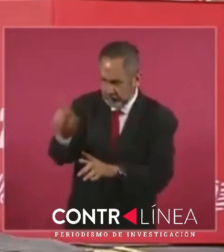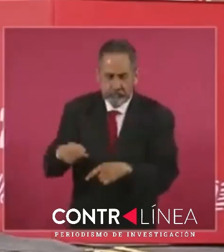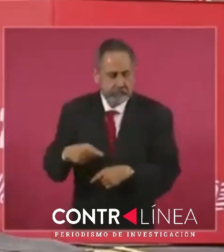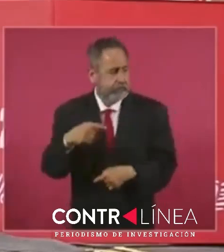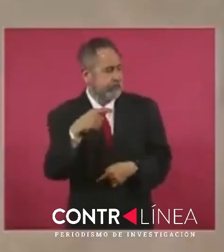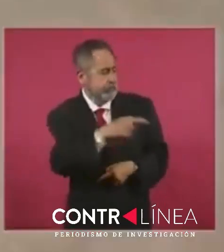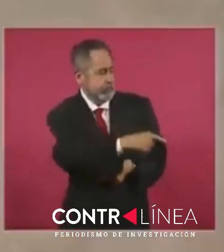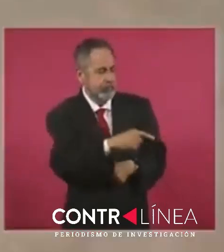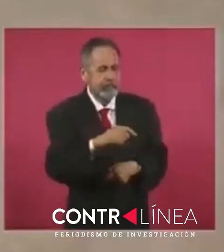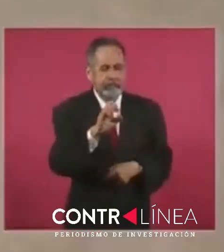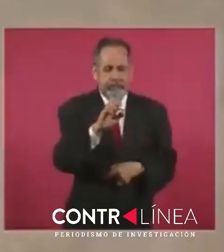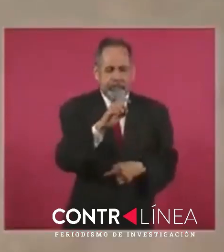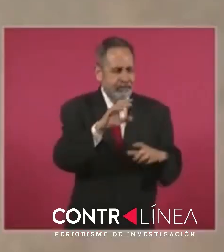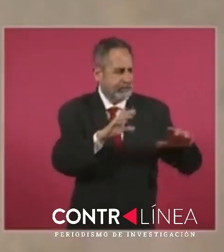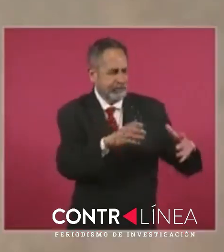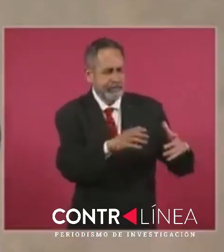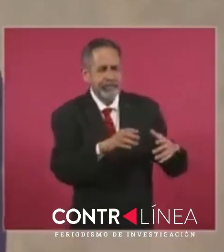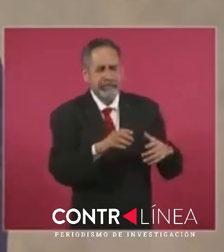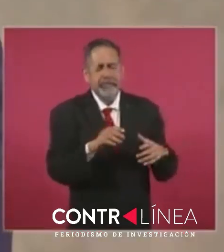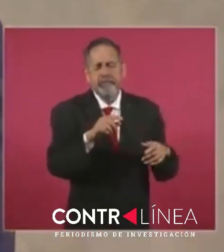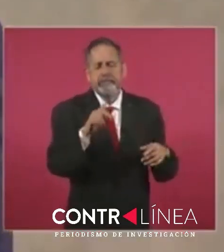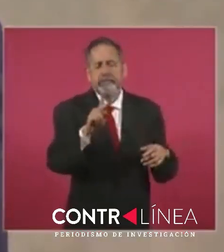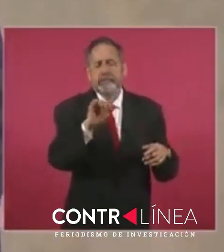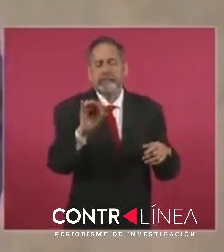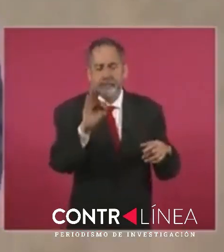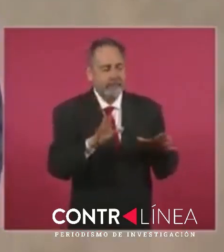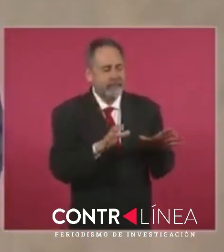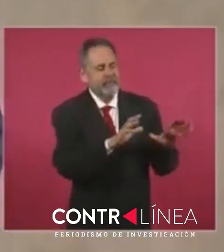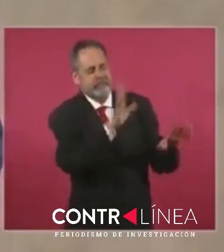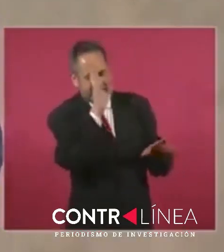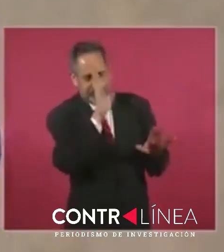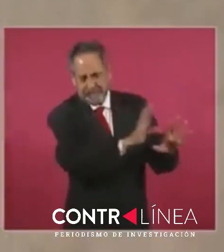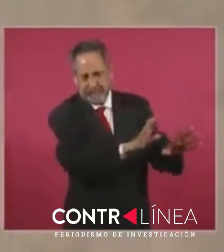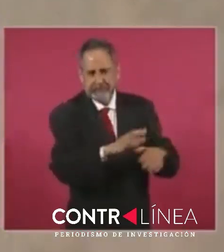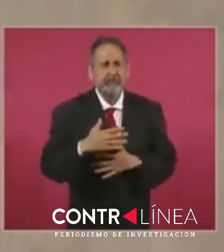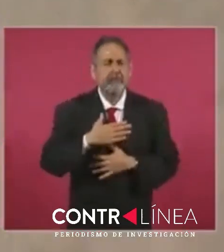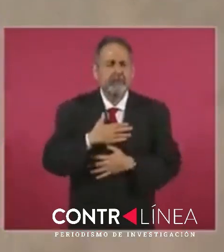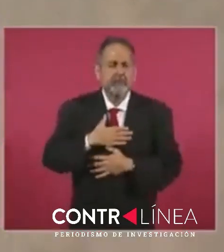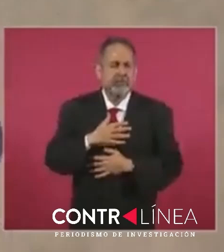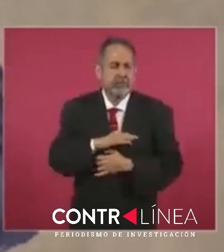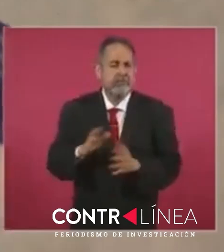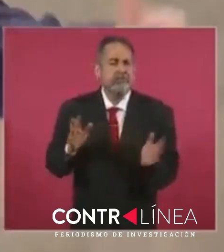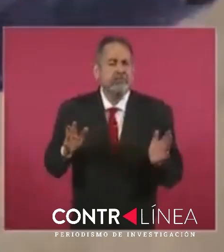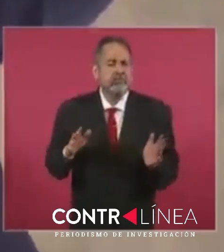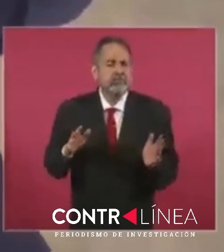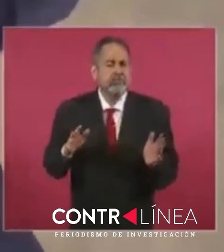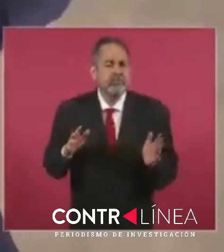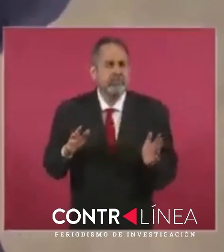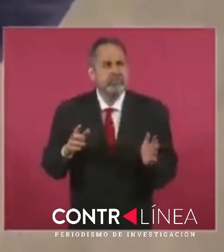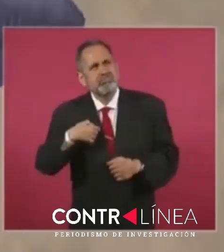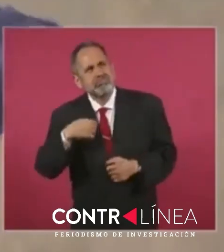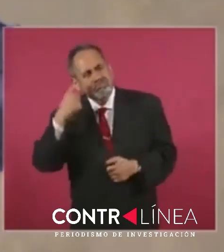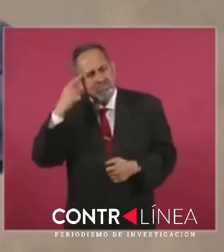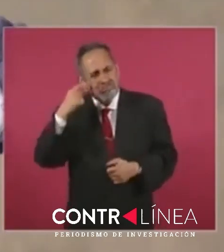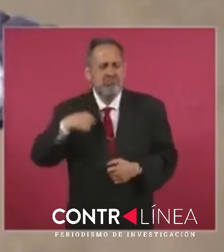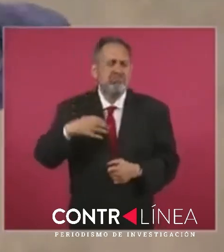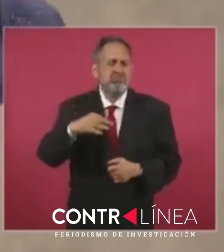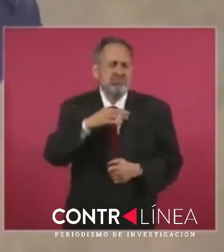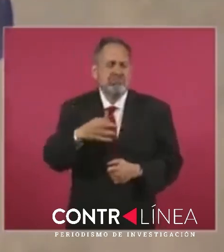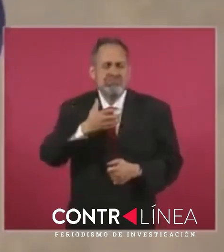hasta el extremo de respetuoso, porque no nos hubiese costado nada seguir con la tradición de